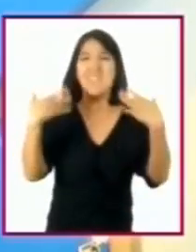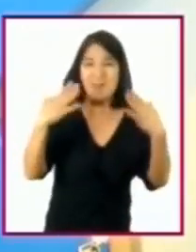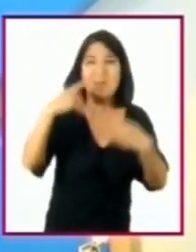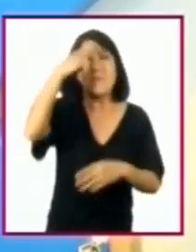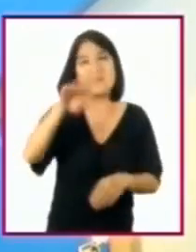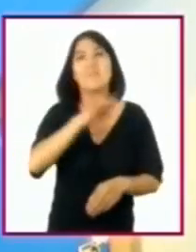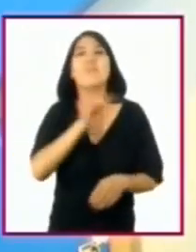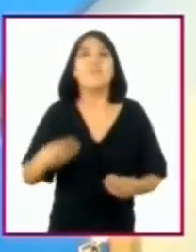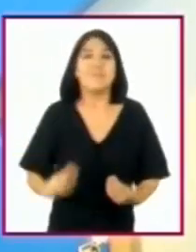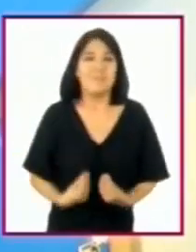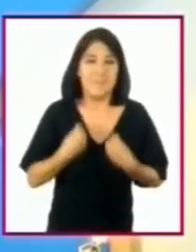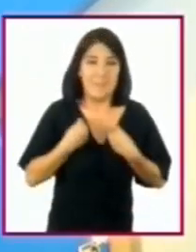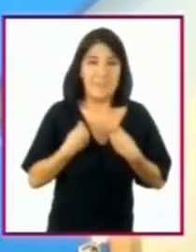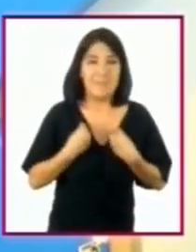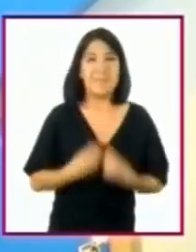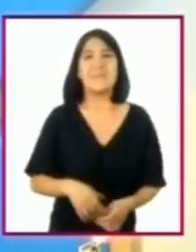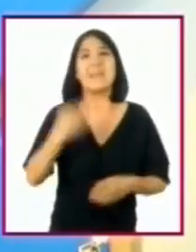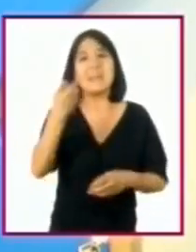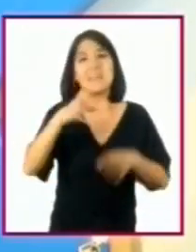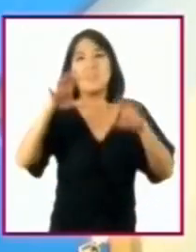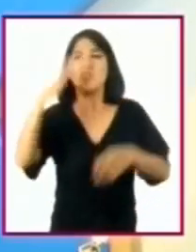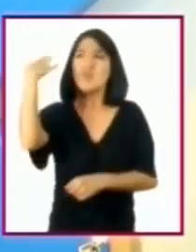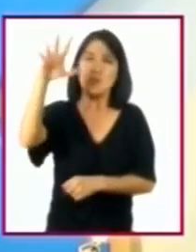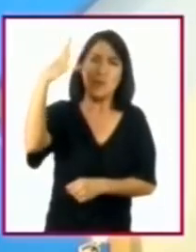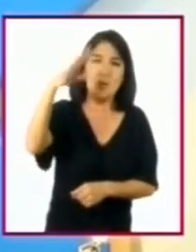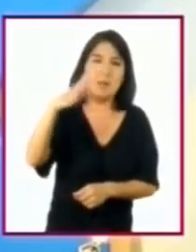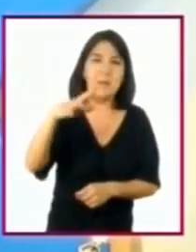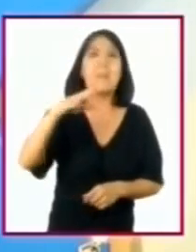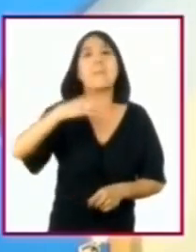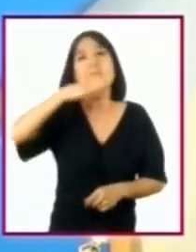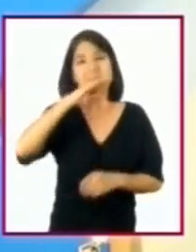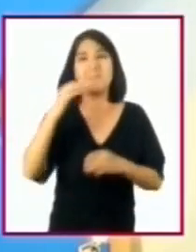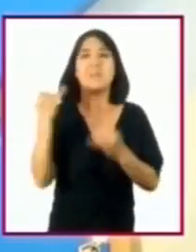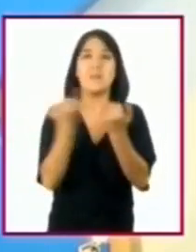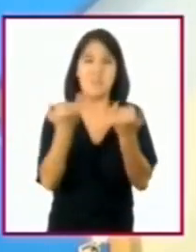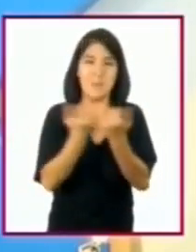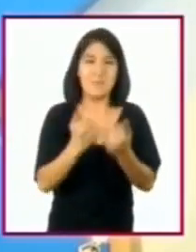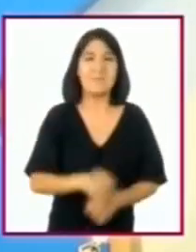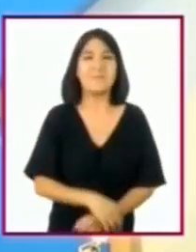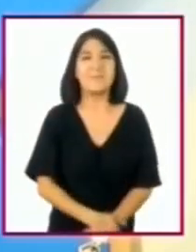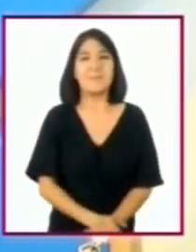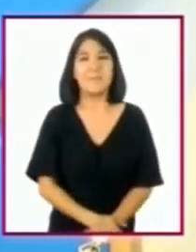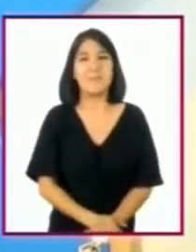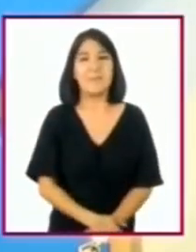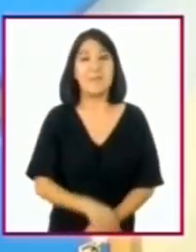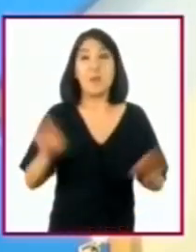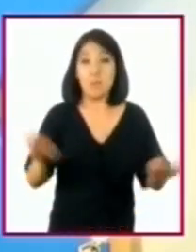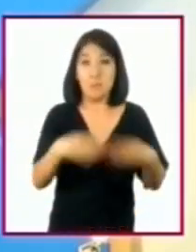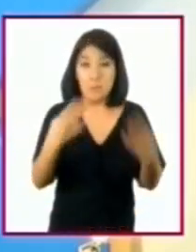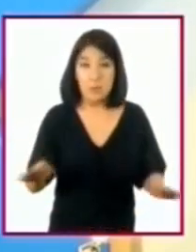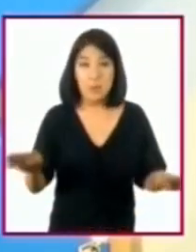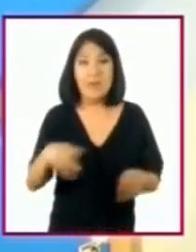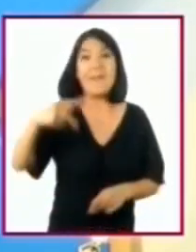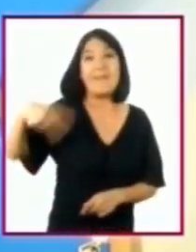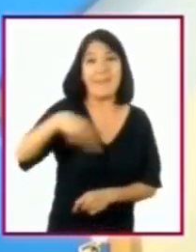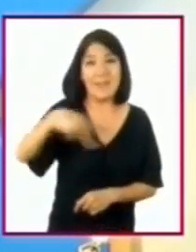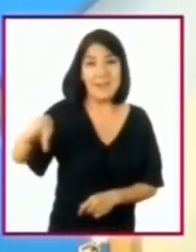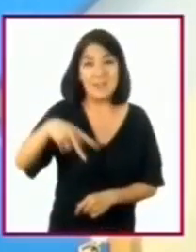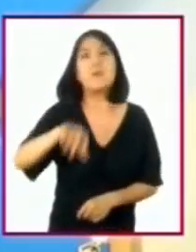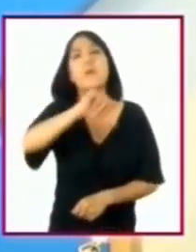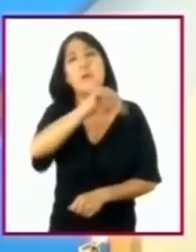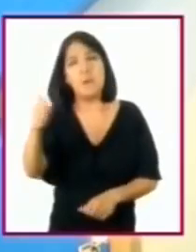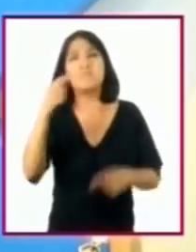supervivencia, como la lluvia, el sol y el maíz. La música y la danza y